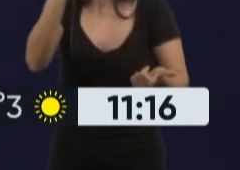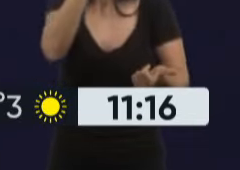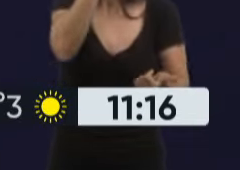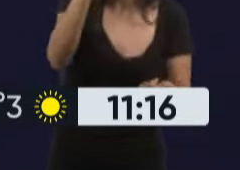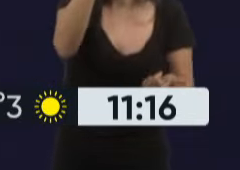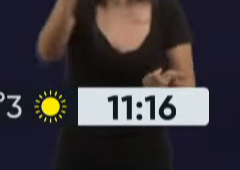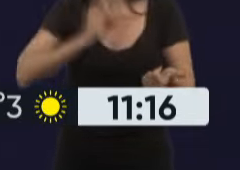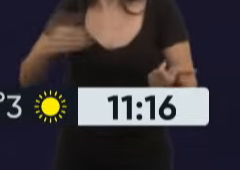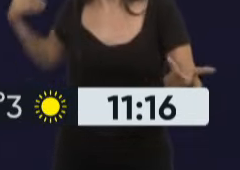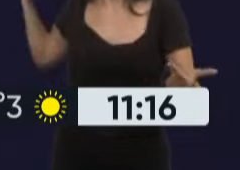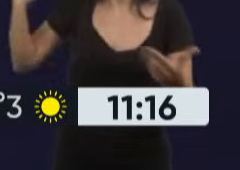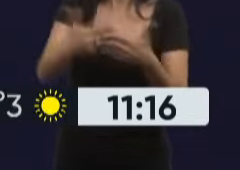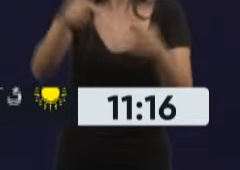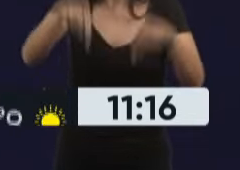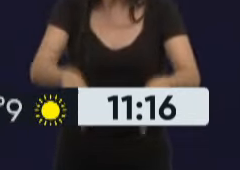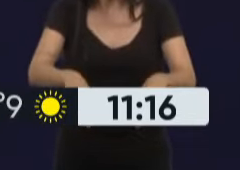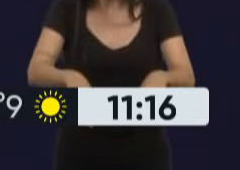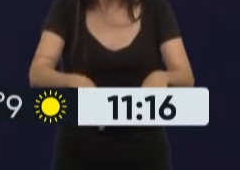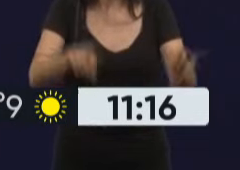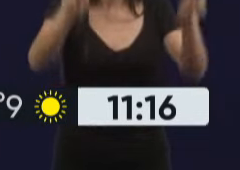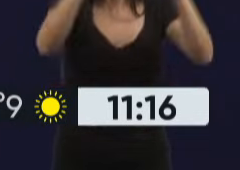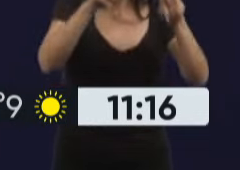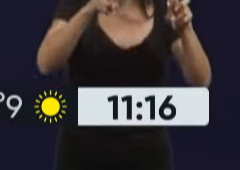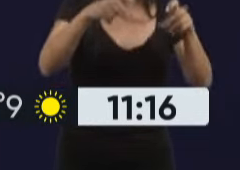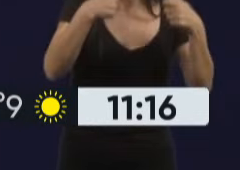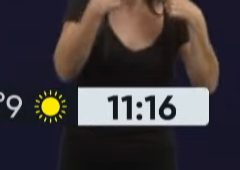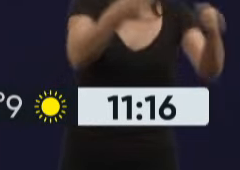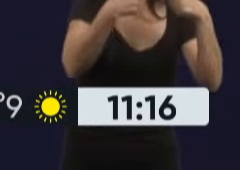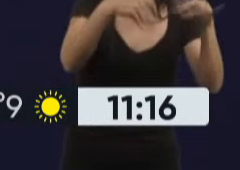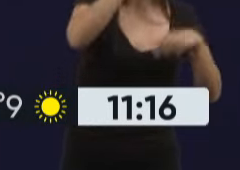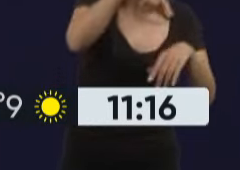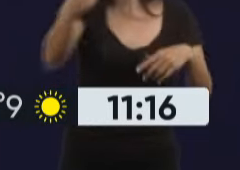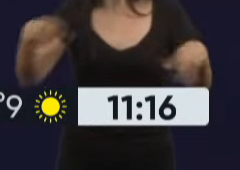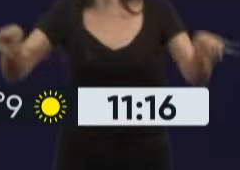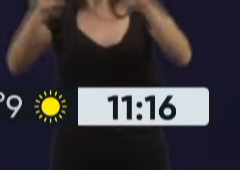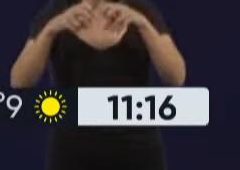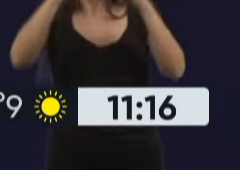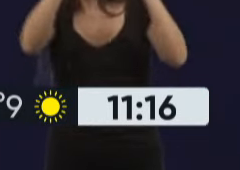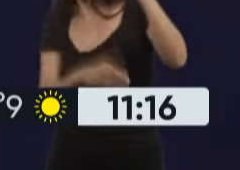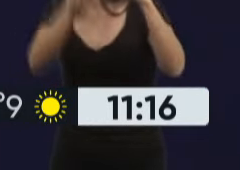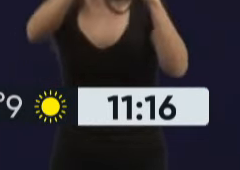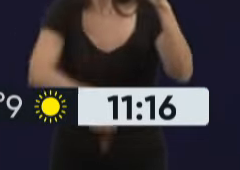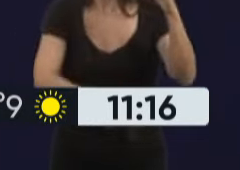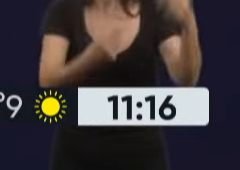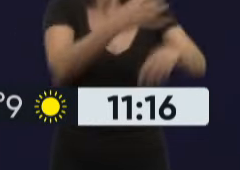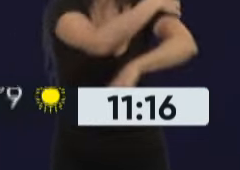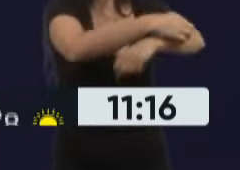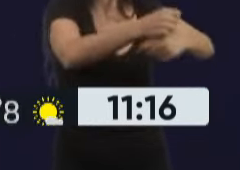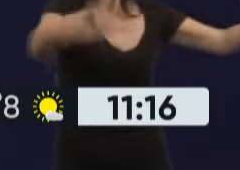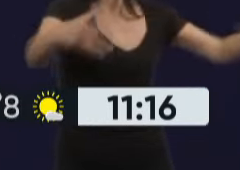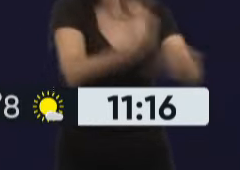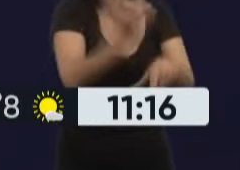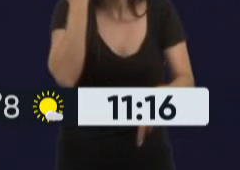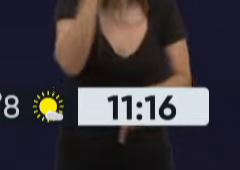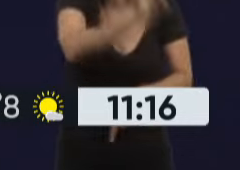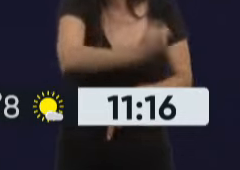130 años de historia que el déficit fiscal nos generó miseria y nosotros apelamos a que se entienda